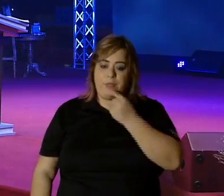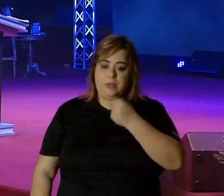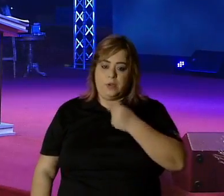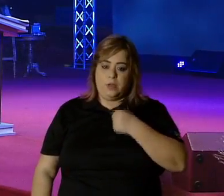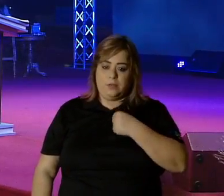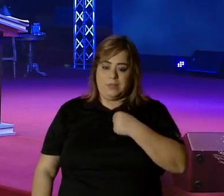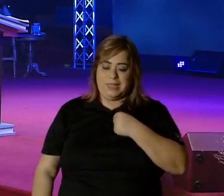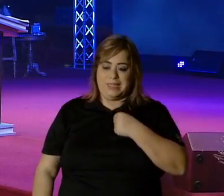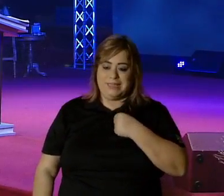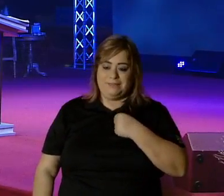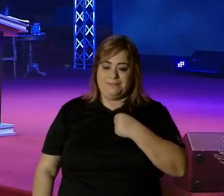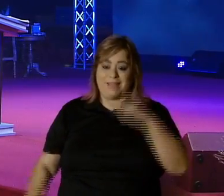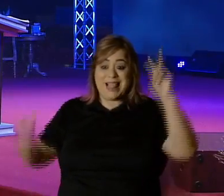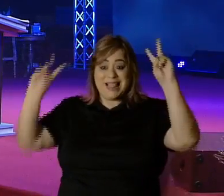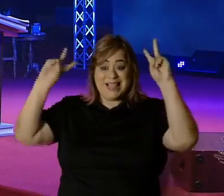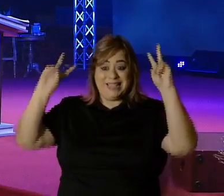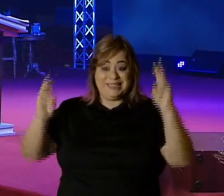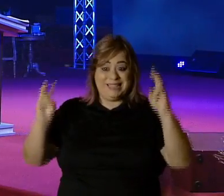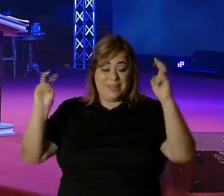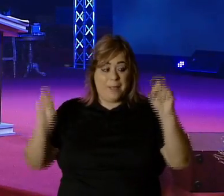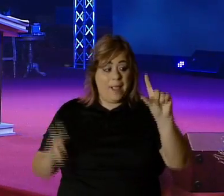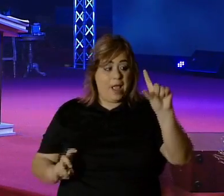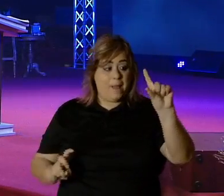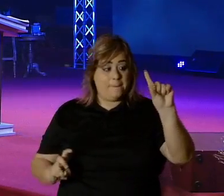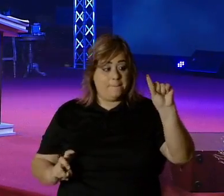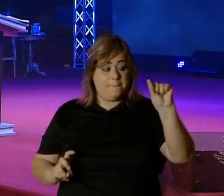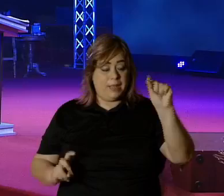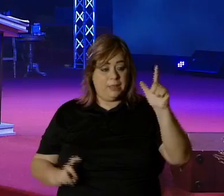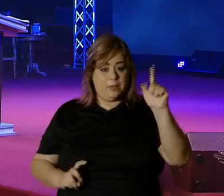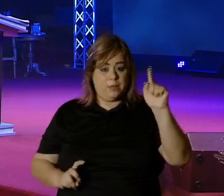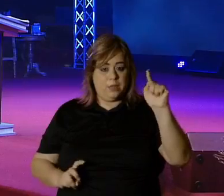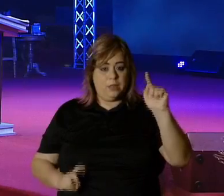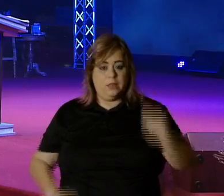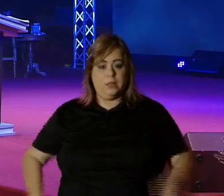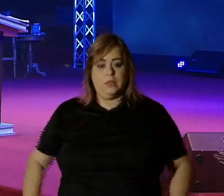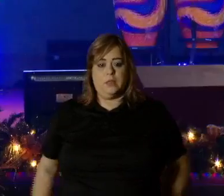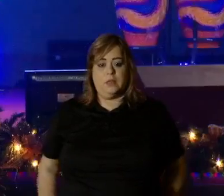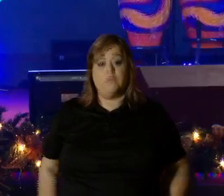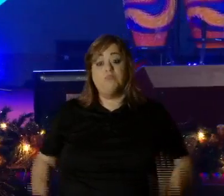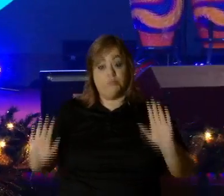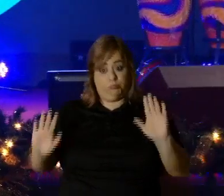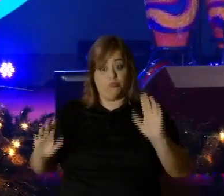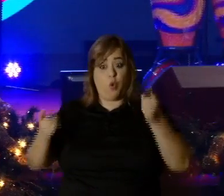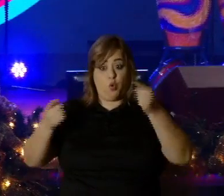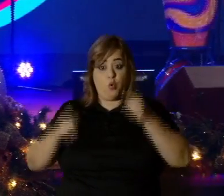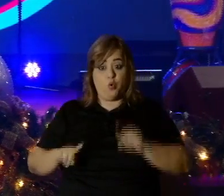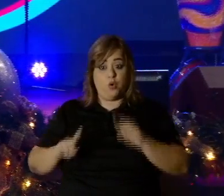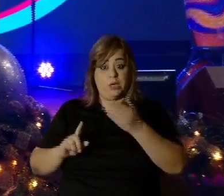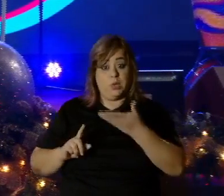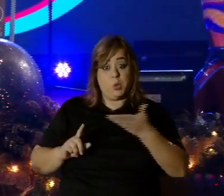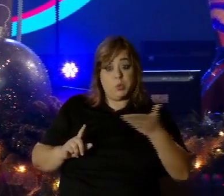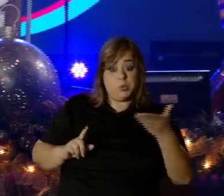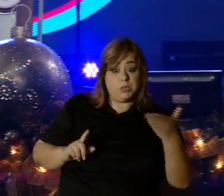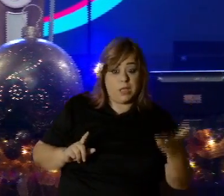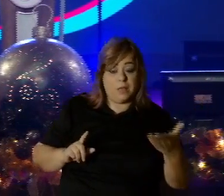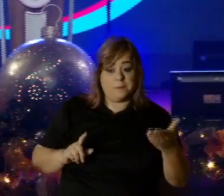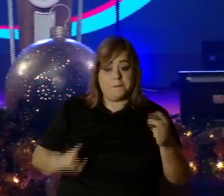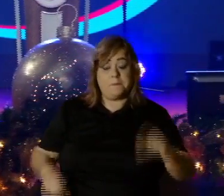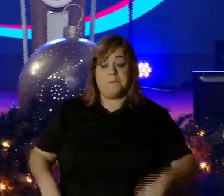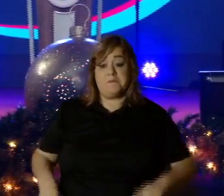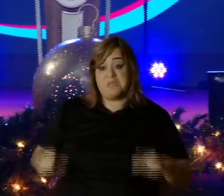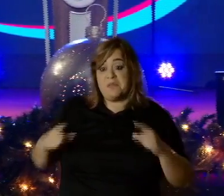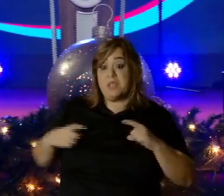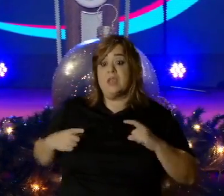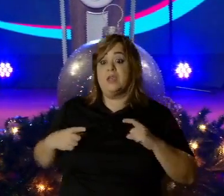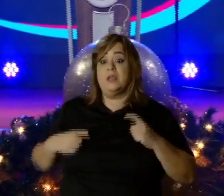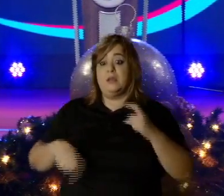para este año. Ustedes lo van a ver. Esto no implica que no van a pasar cosas. Esto no implica que no vamos a vivir tiempos